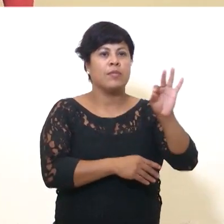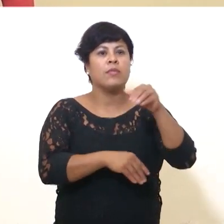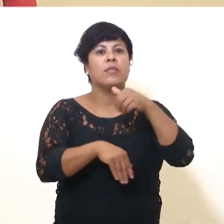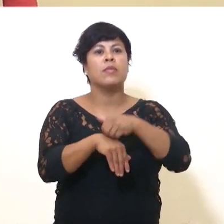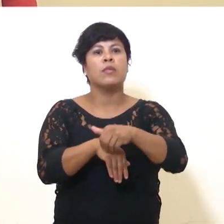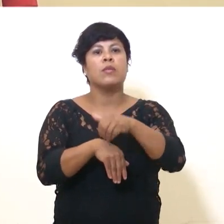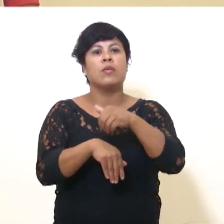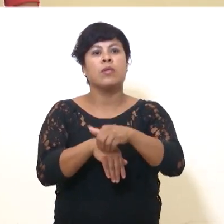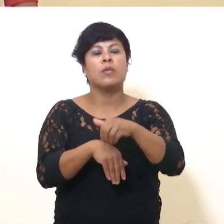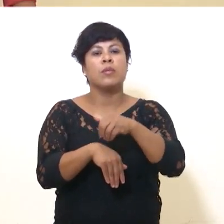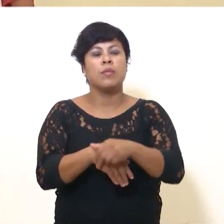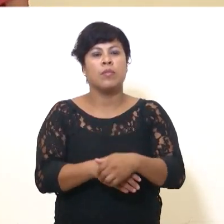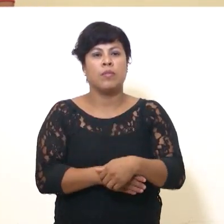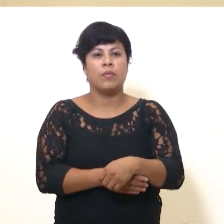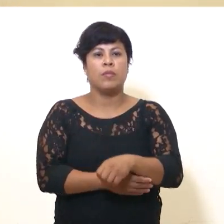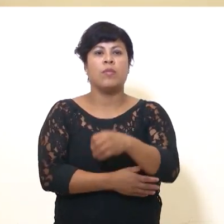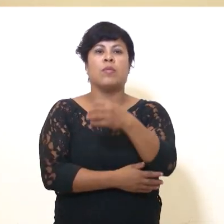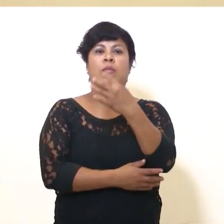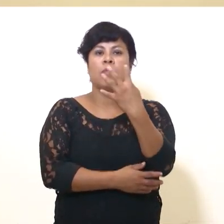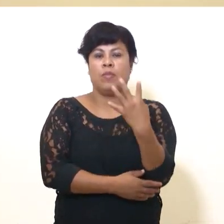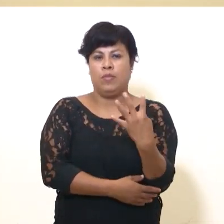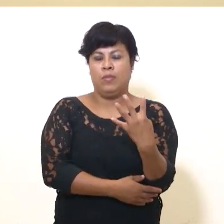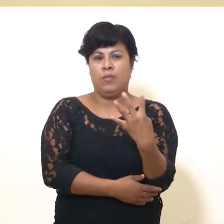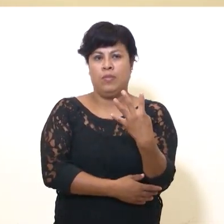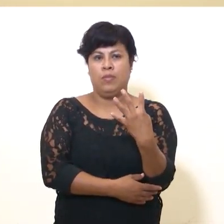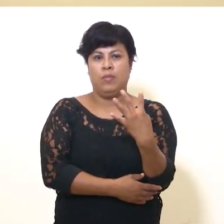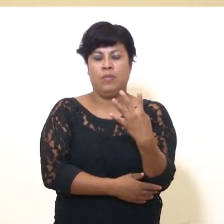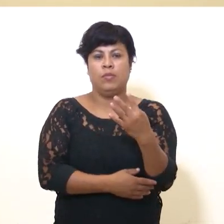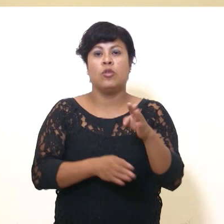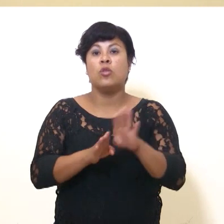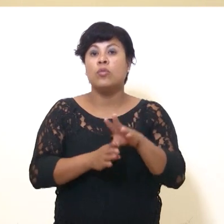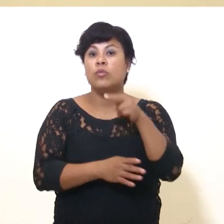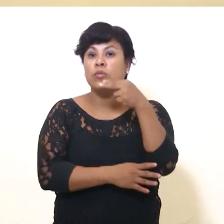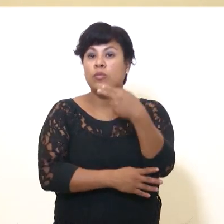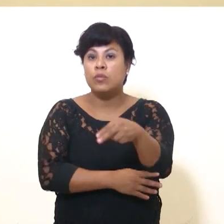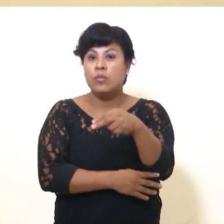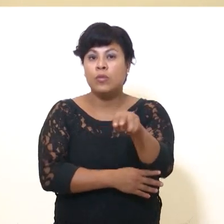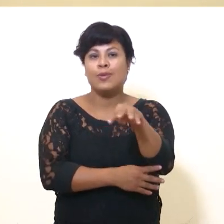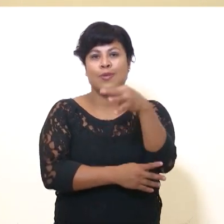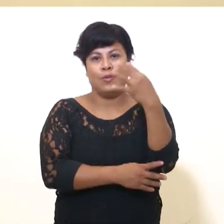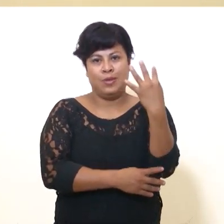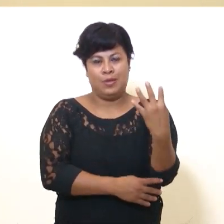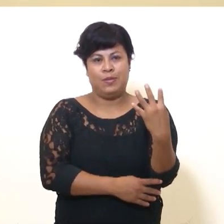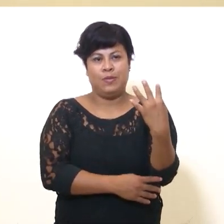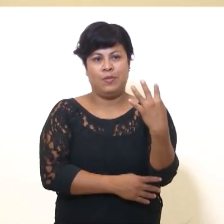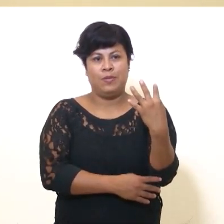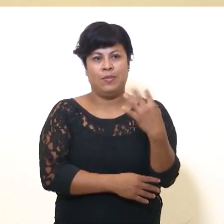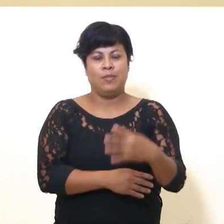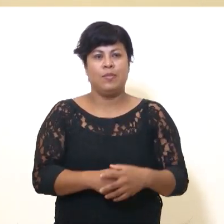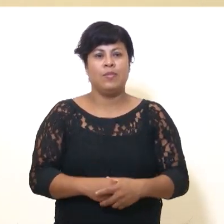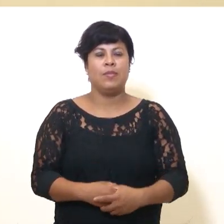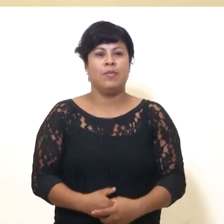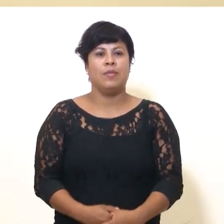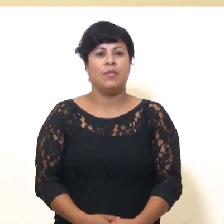número más. Y este se llama el número 4. ¿Cómo se llama este